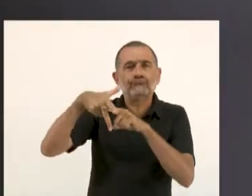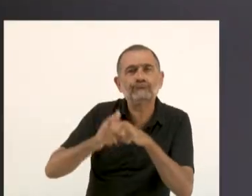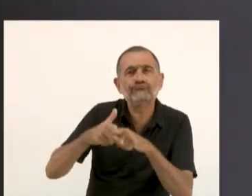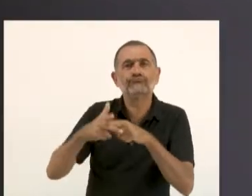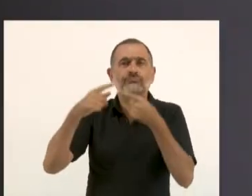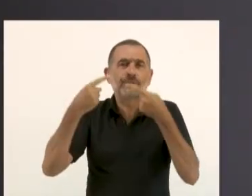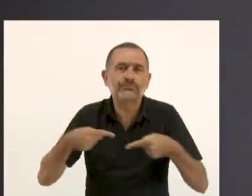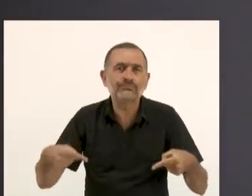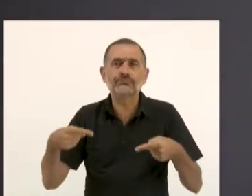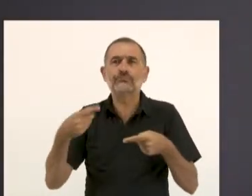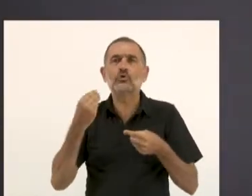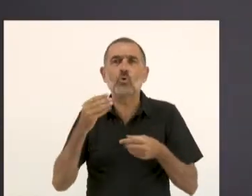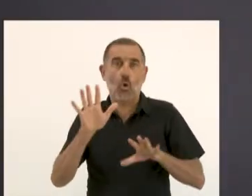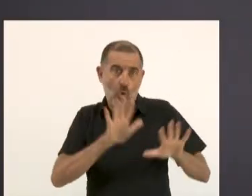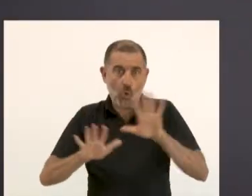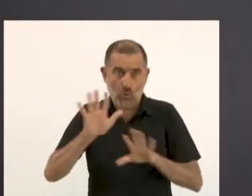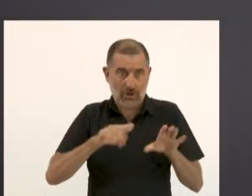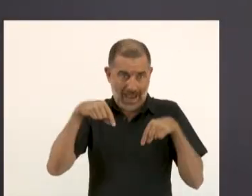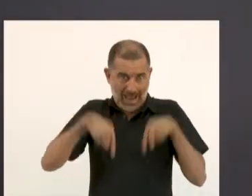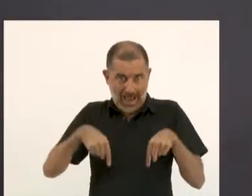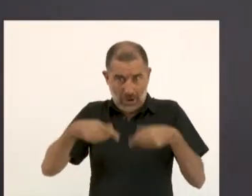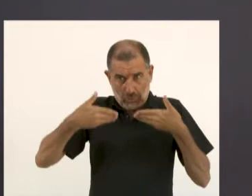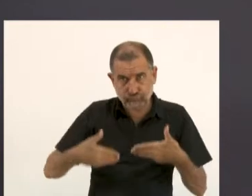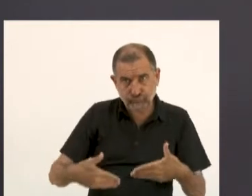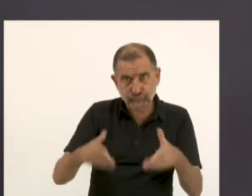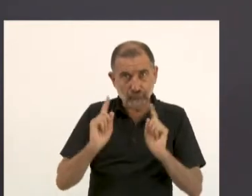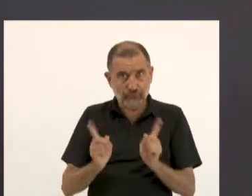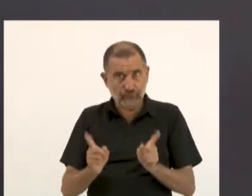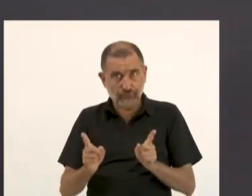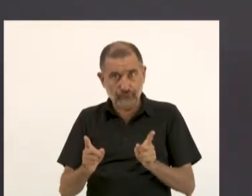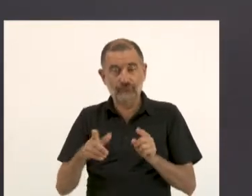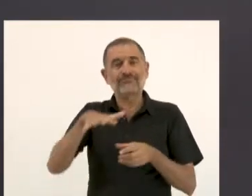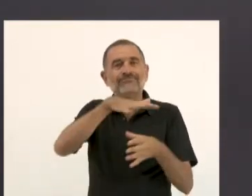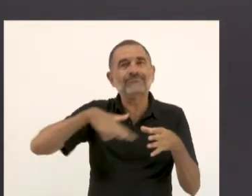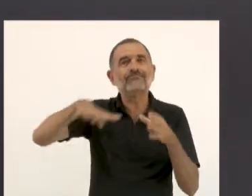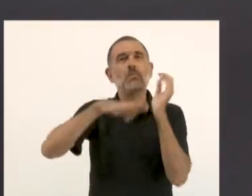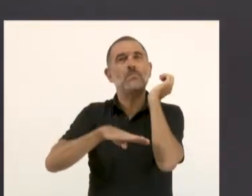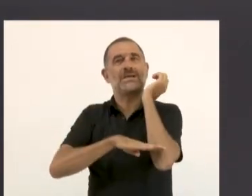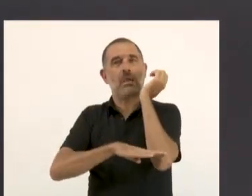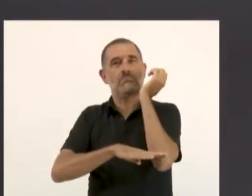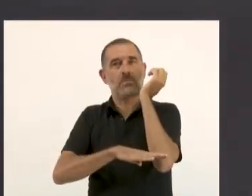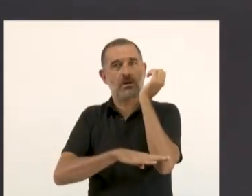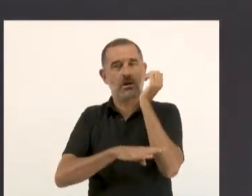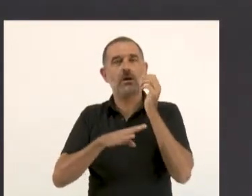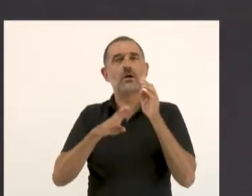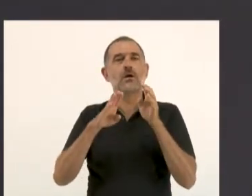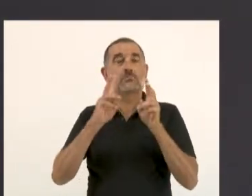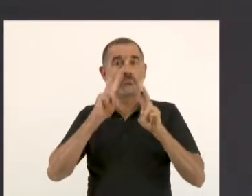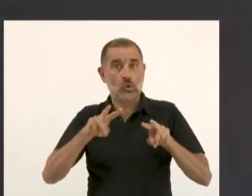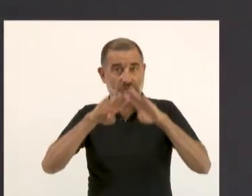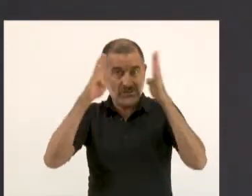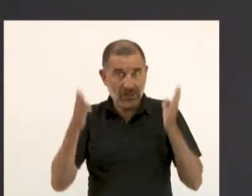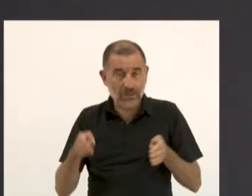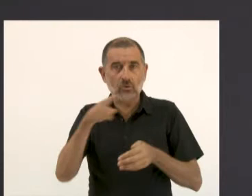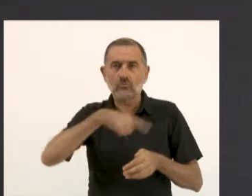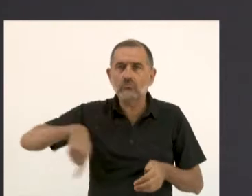talleres, organizaron una aquí en la zona, creo que se hizo una en Miramar y otra en La Puerta. Nosotros los museos de la zona, al trabajar en